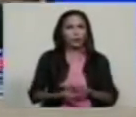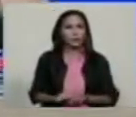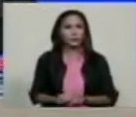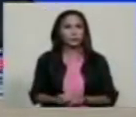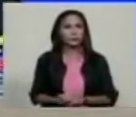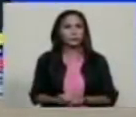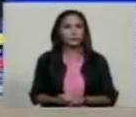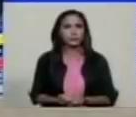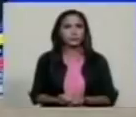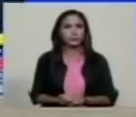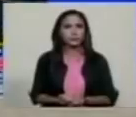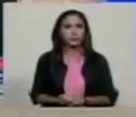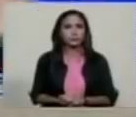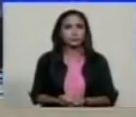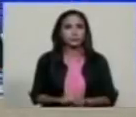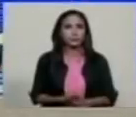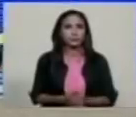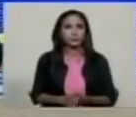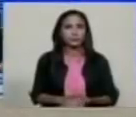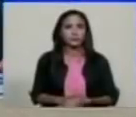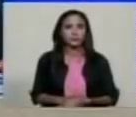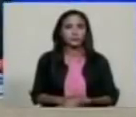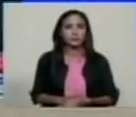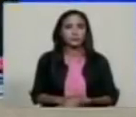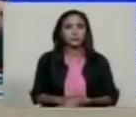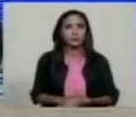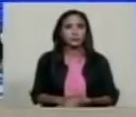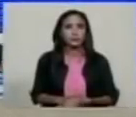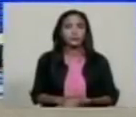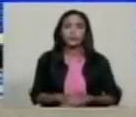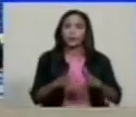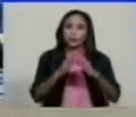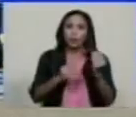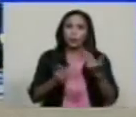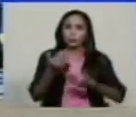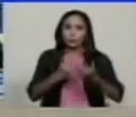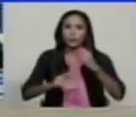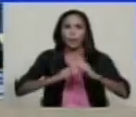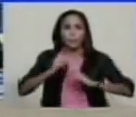ensamblar determinados bienes, determinados productos.